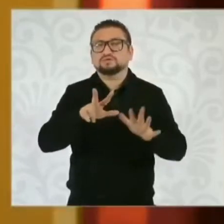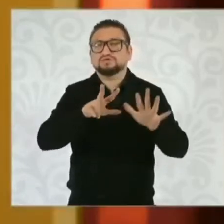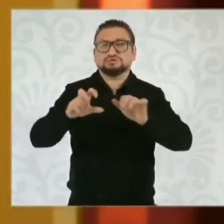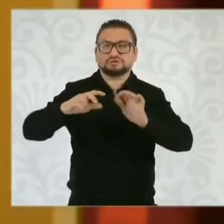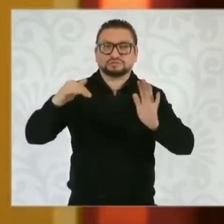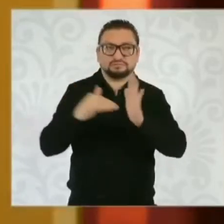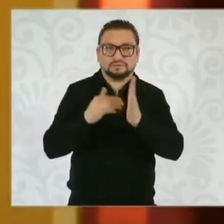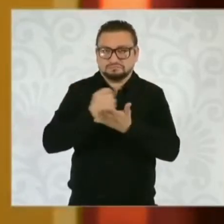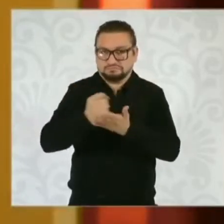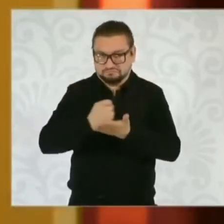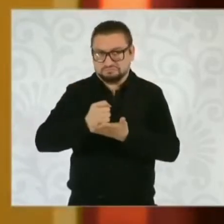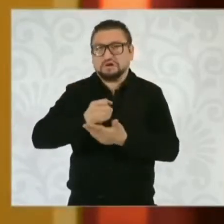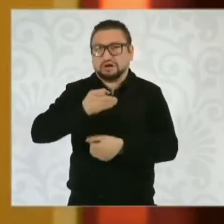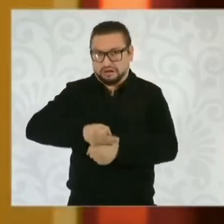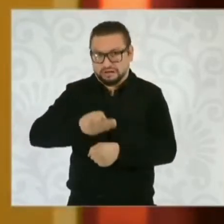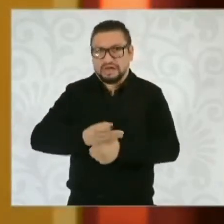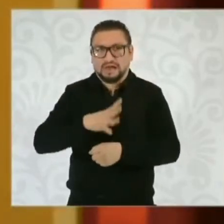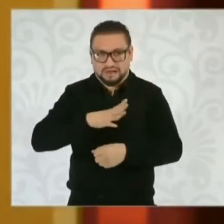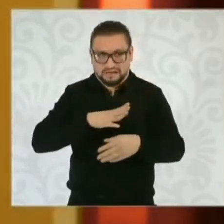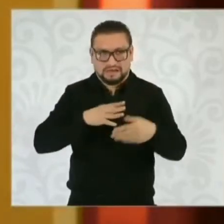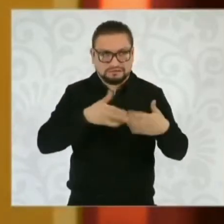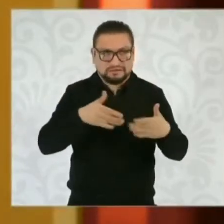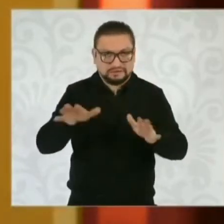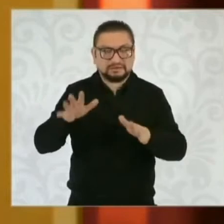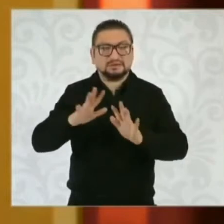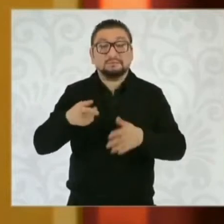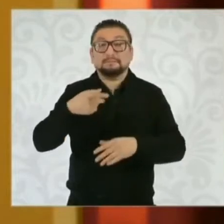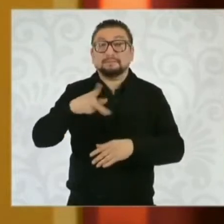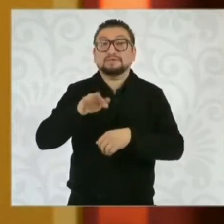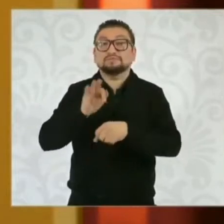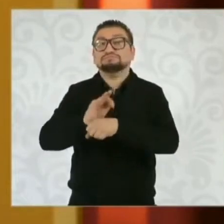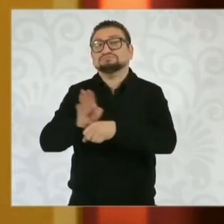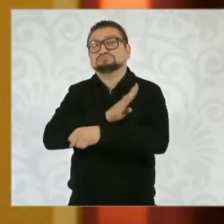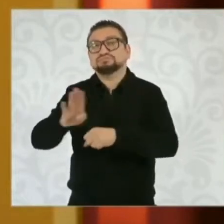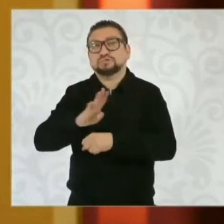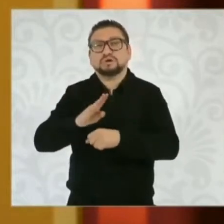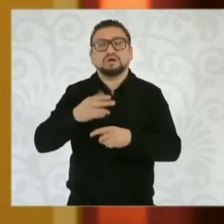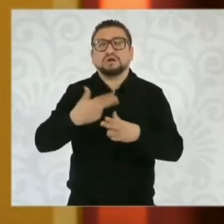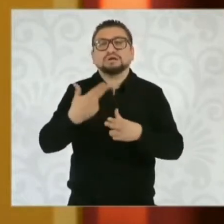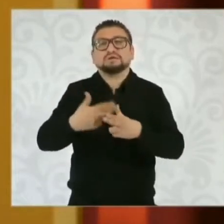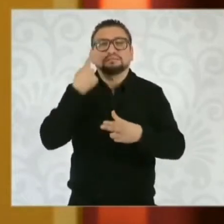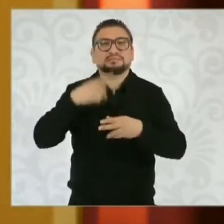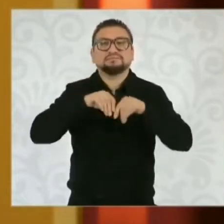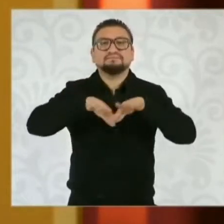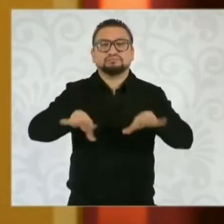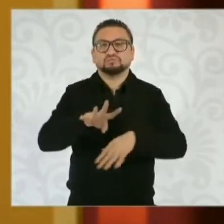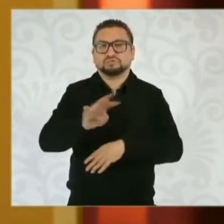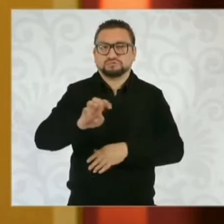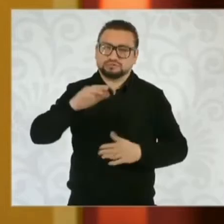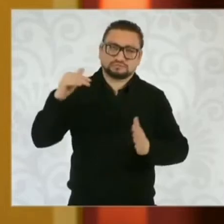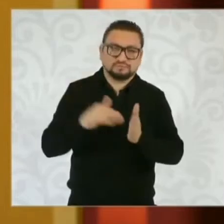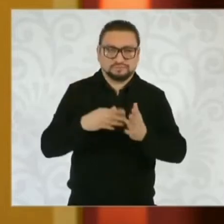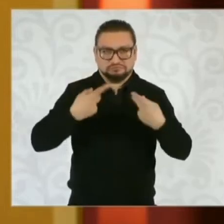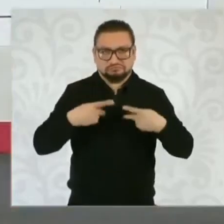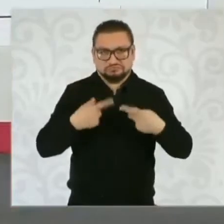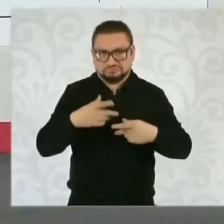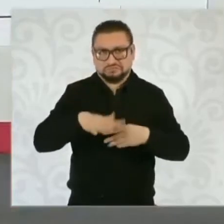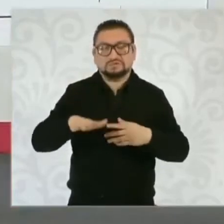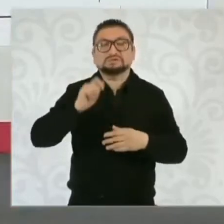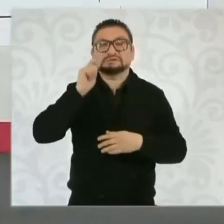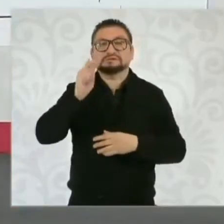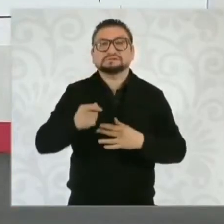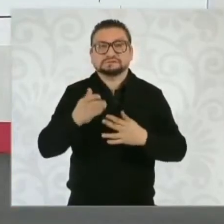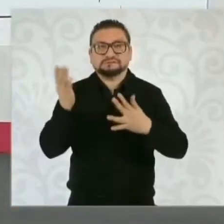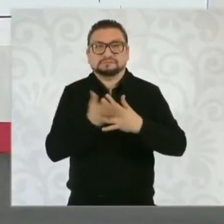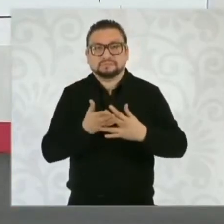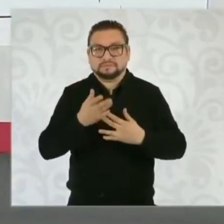800,000 créditos activos, pero estos beneficios van a llegar a más de 400,000, o sea, se va a beneficiar a la mitad